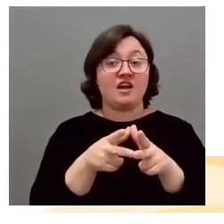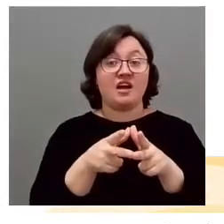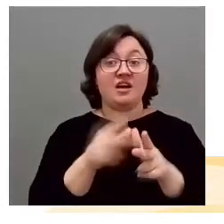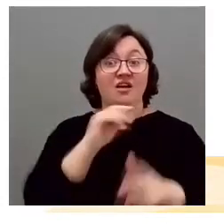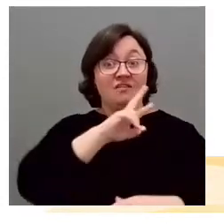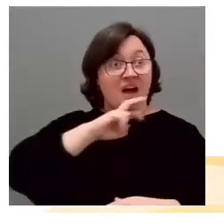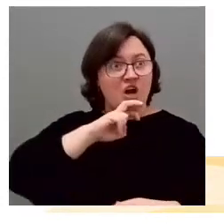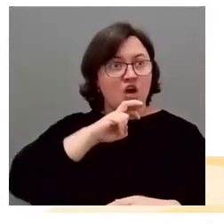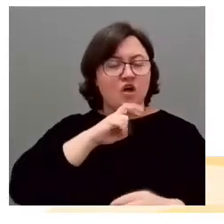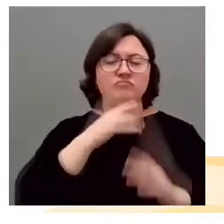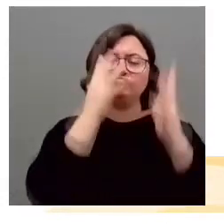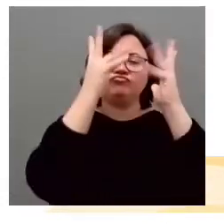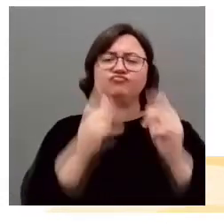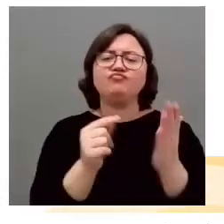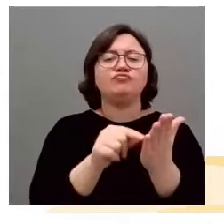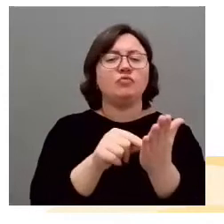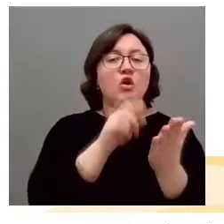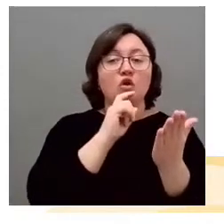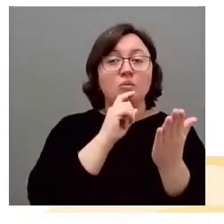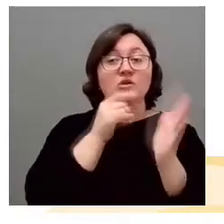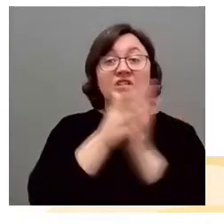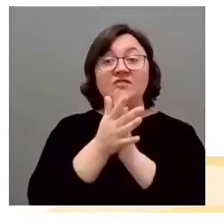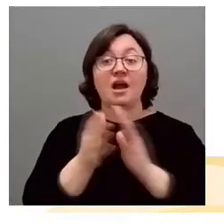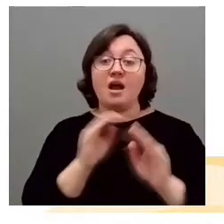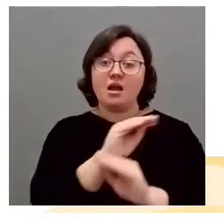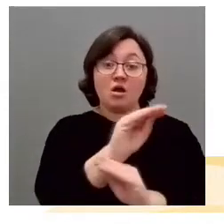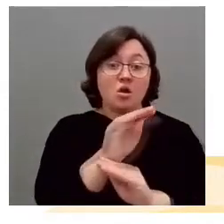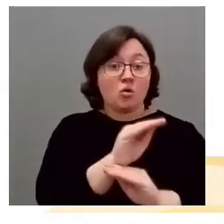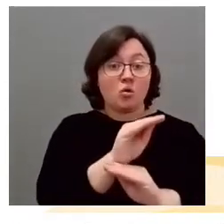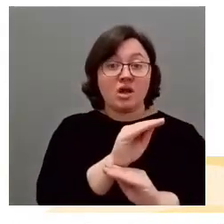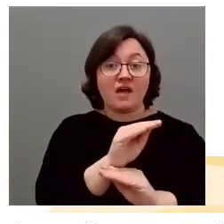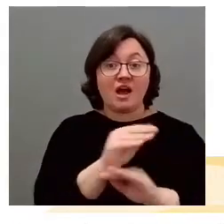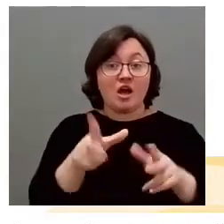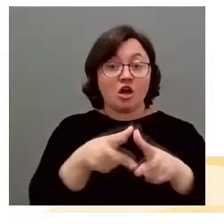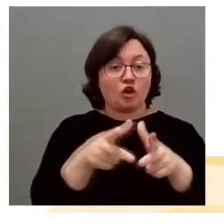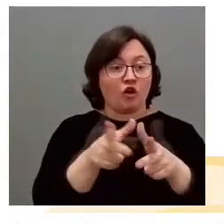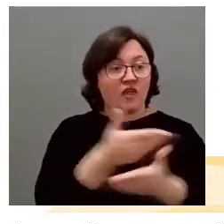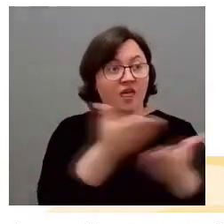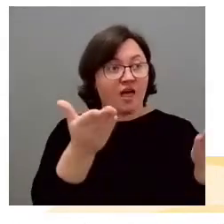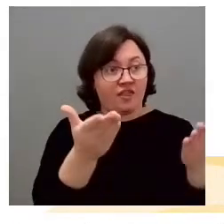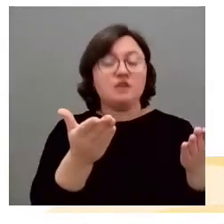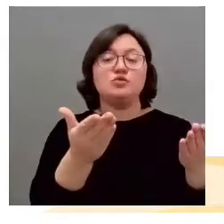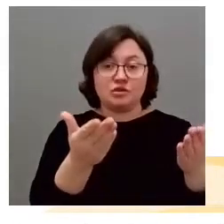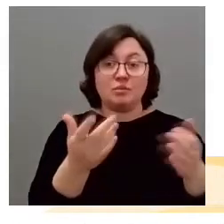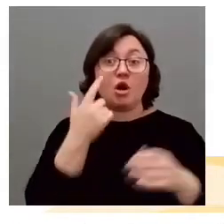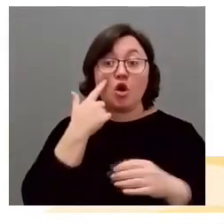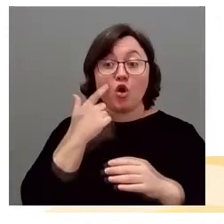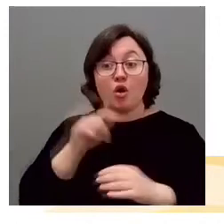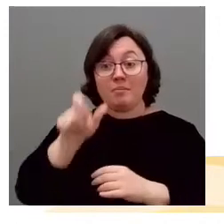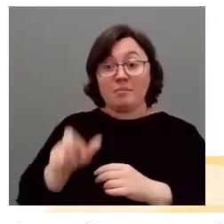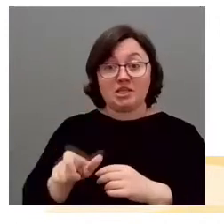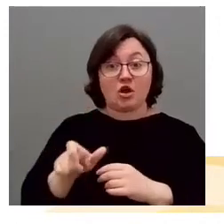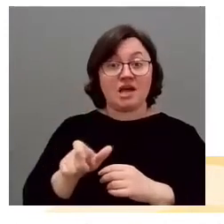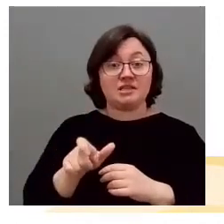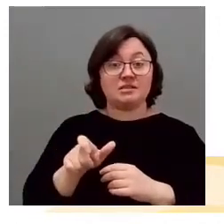no se mide solo por cómo cuidar a toda la sociedad, pero sobre todo cómo tenemos que cuidar a las